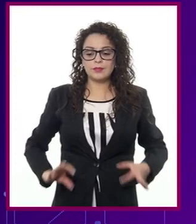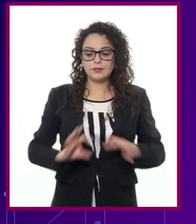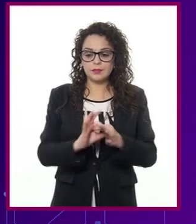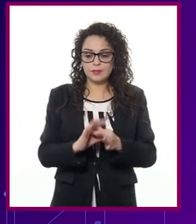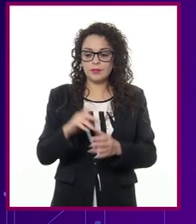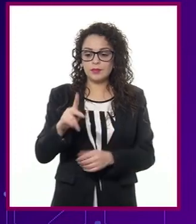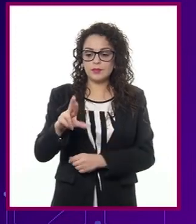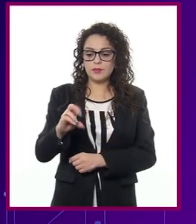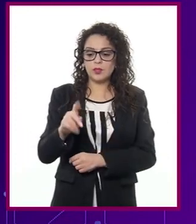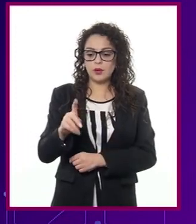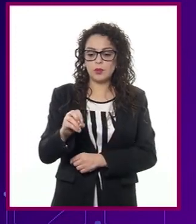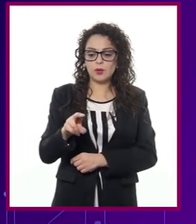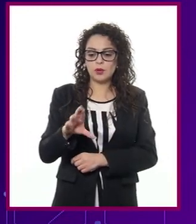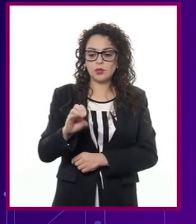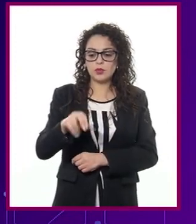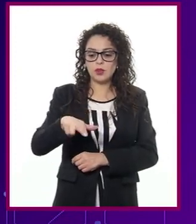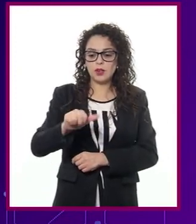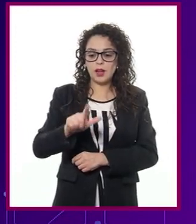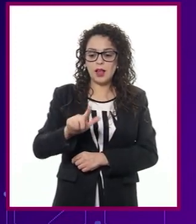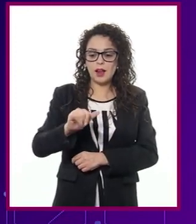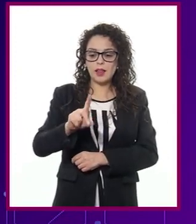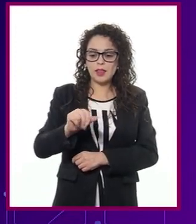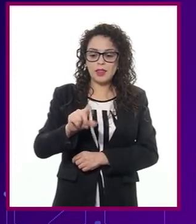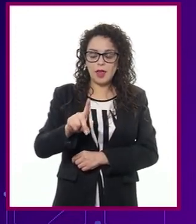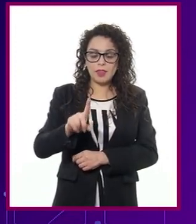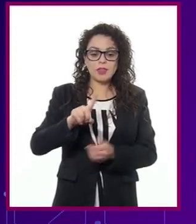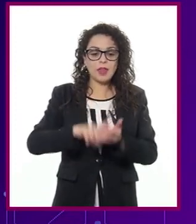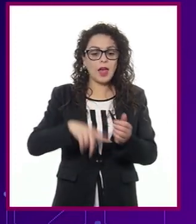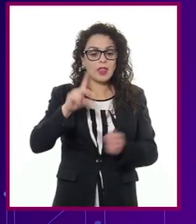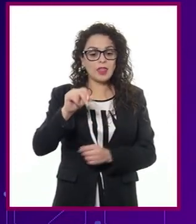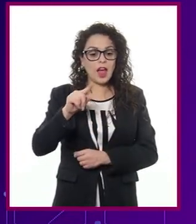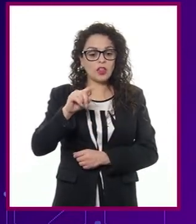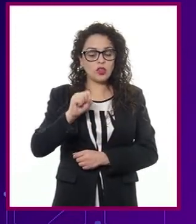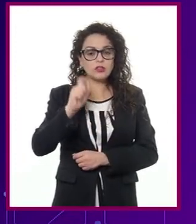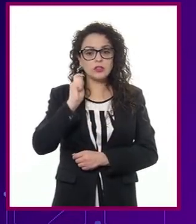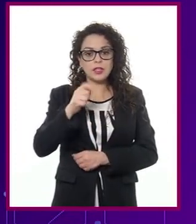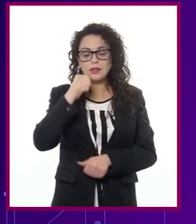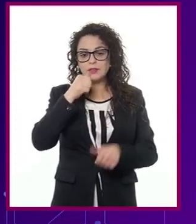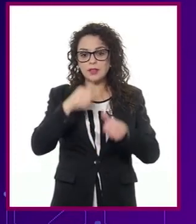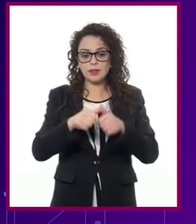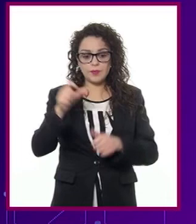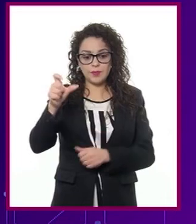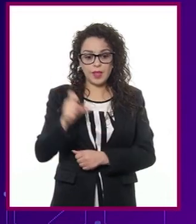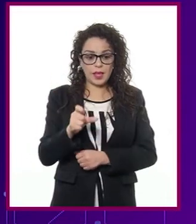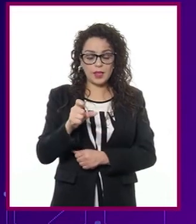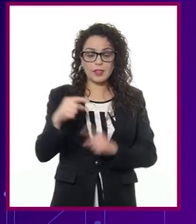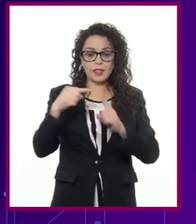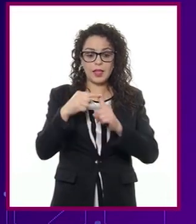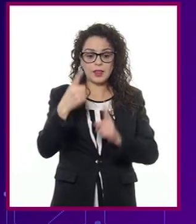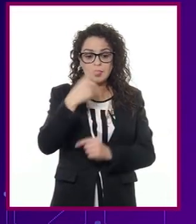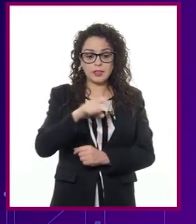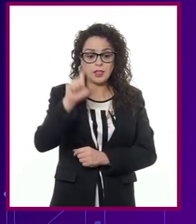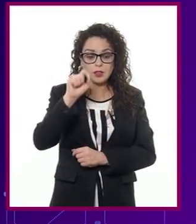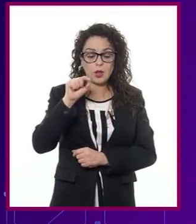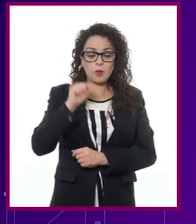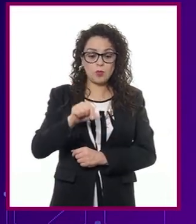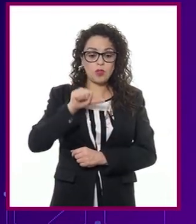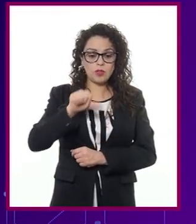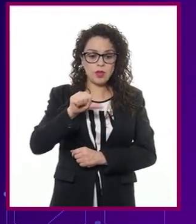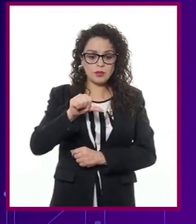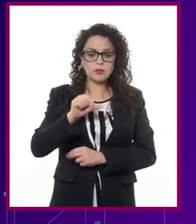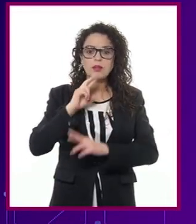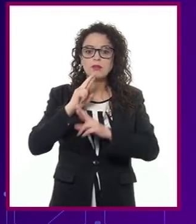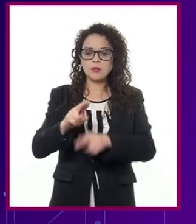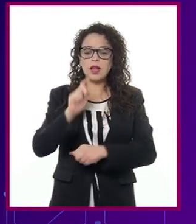proporcionalidad. Igualaremos la razón de los datos donde x sobre 120.16 es igual